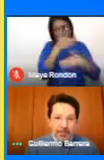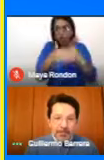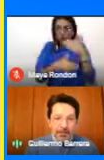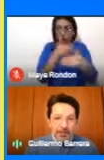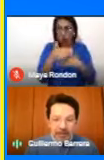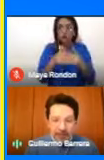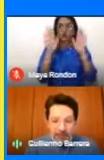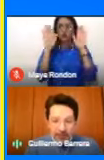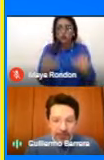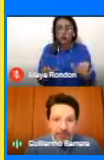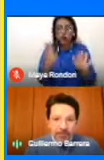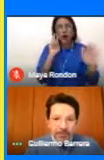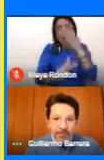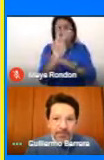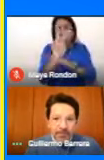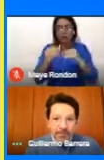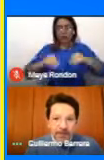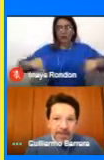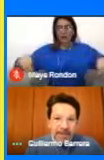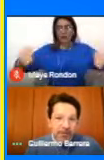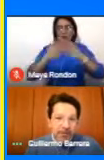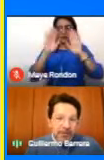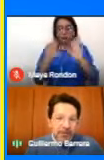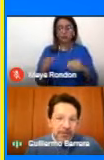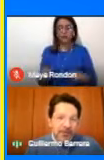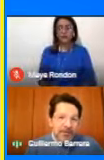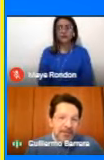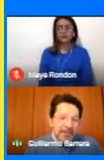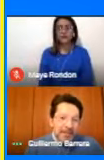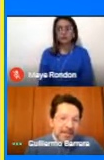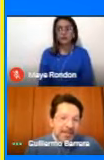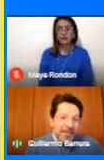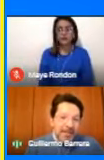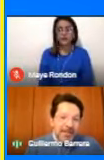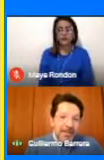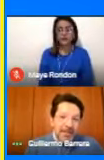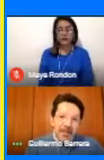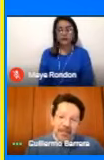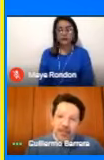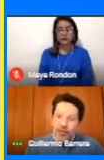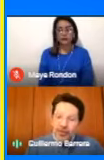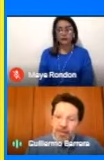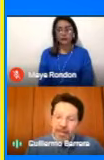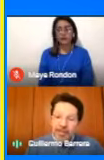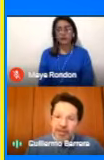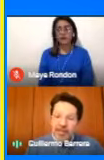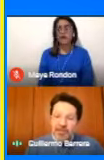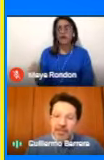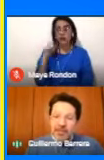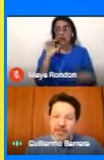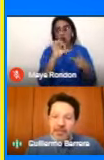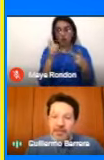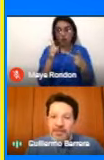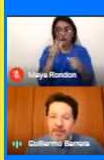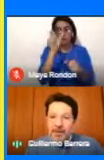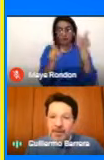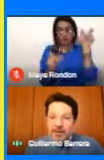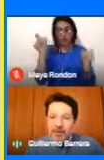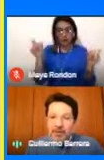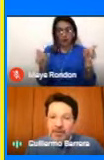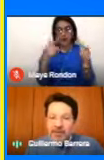de proyección del territorio. El otro aspecto es que los ciudadanos, las personas que